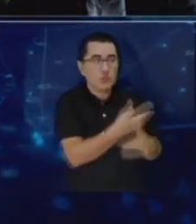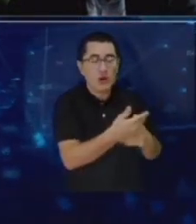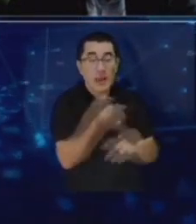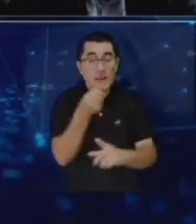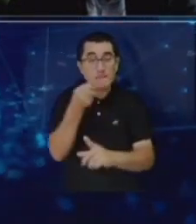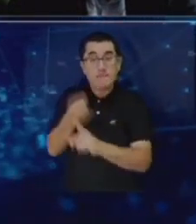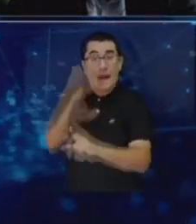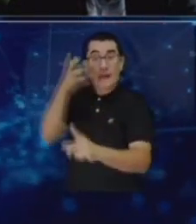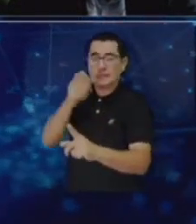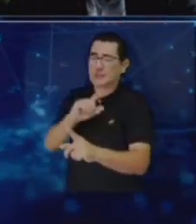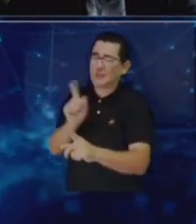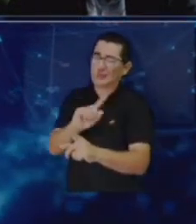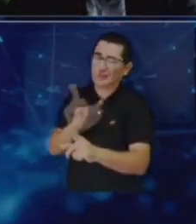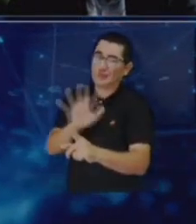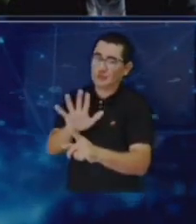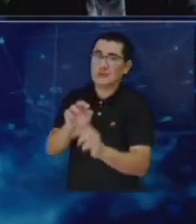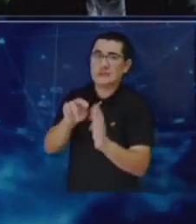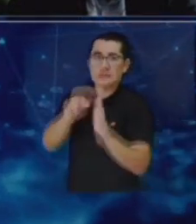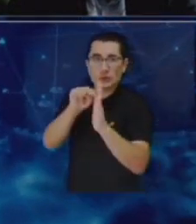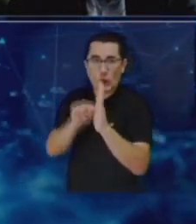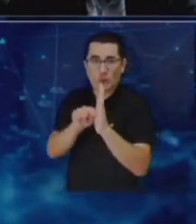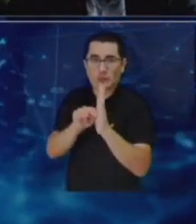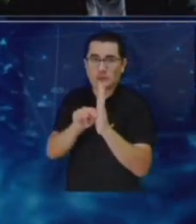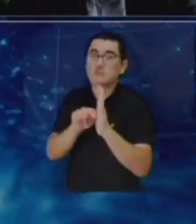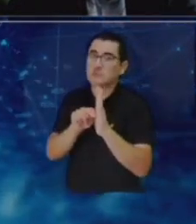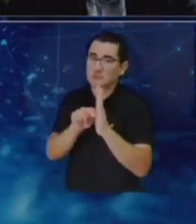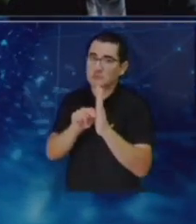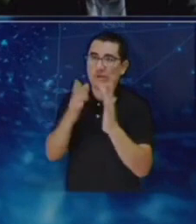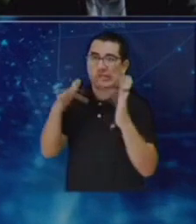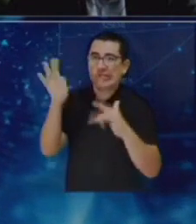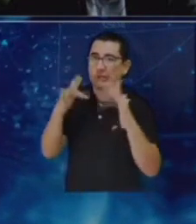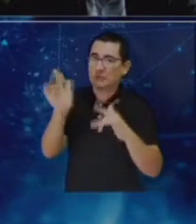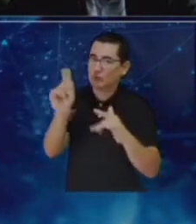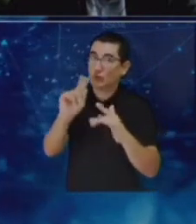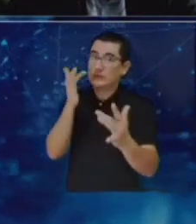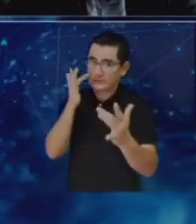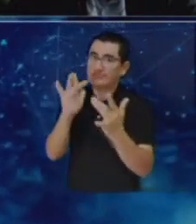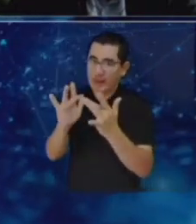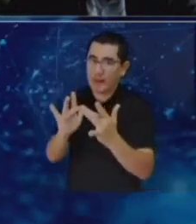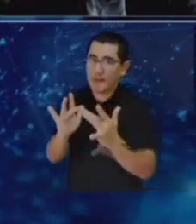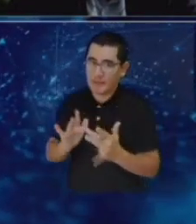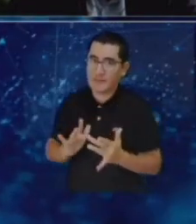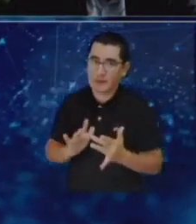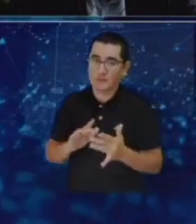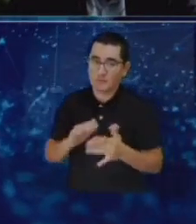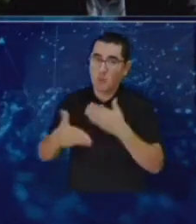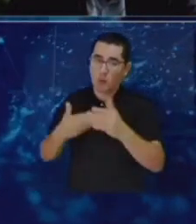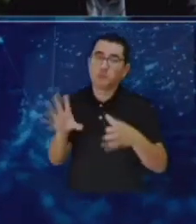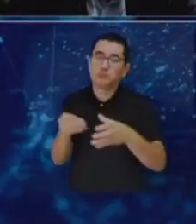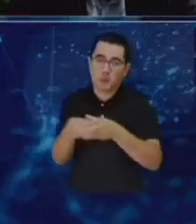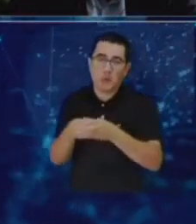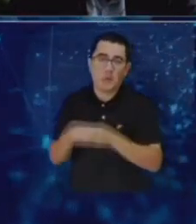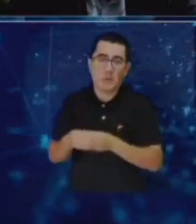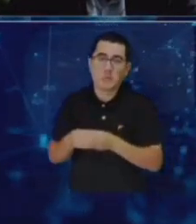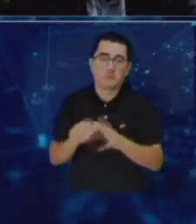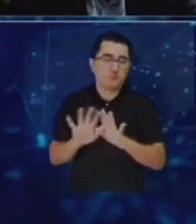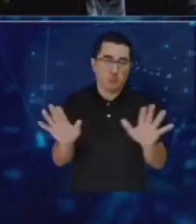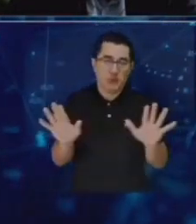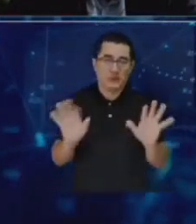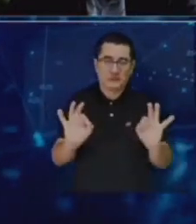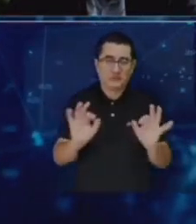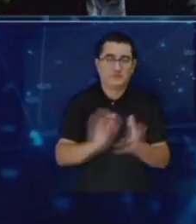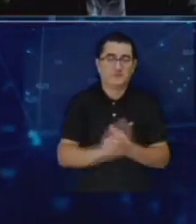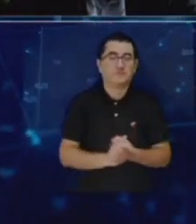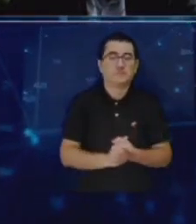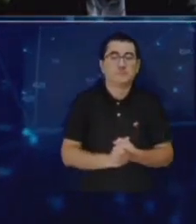en el reglamento, precisamente como para simplemente adecuar términos regulatorios, pero no es parte, digamos, de